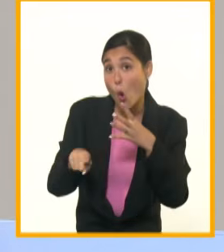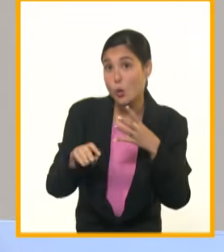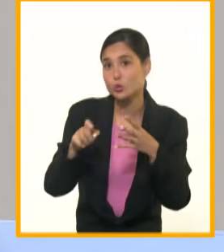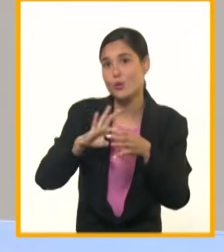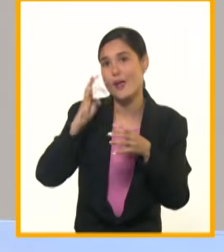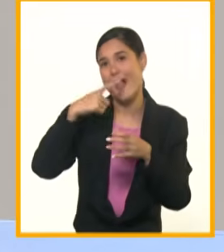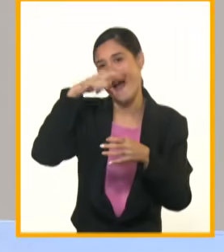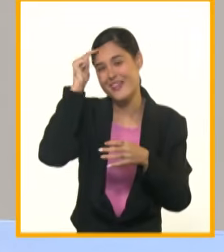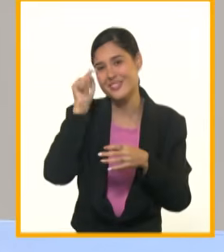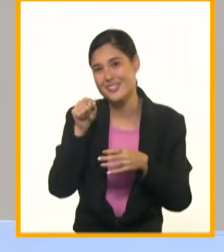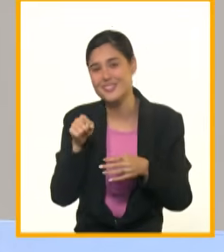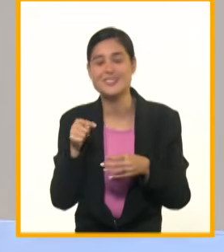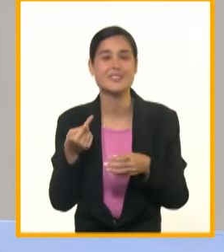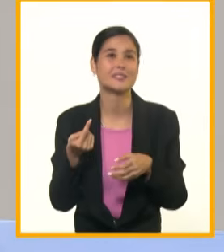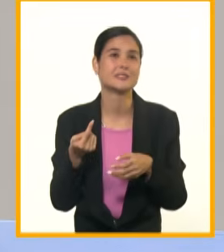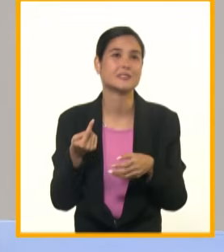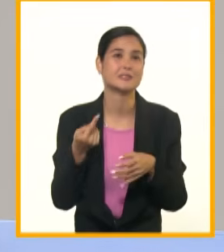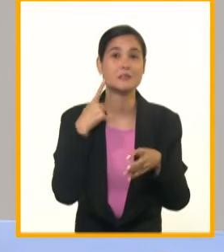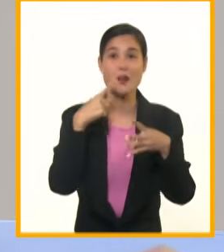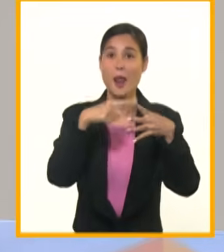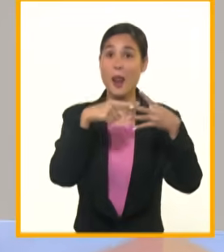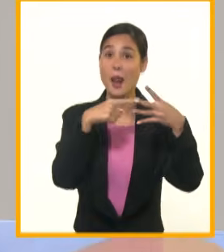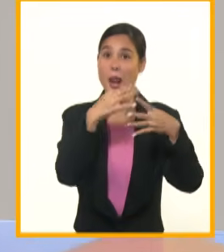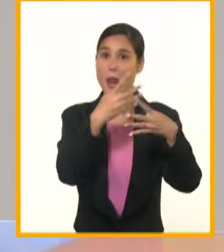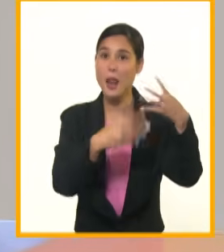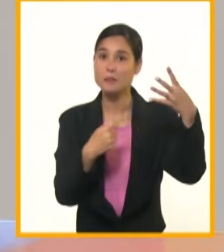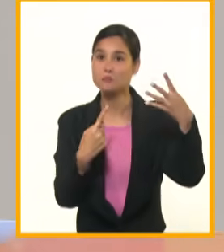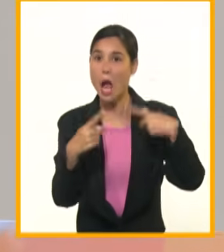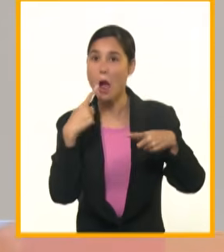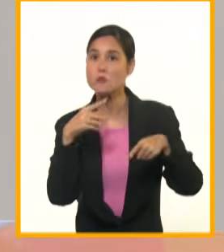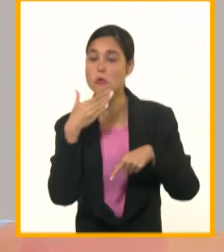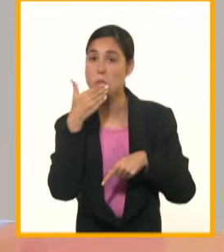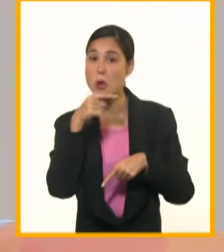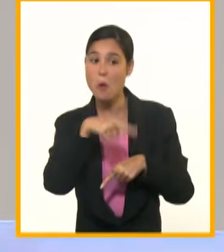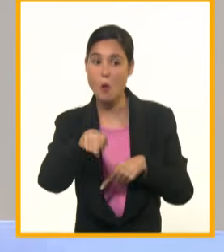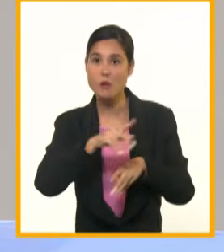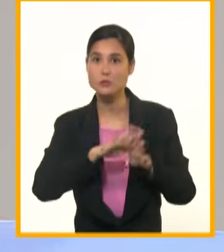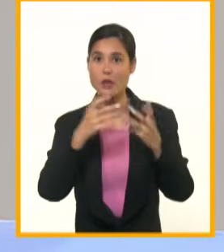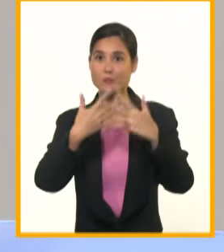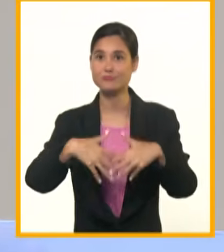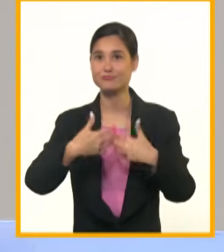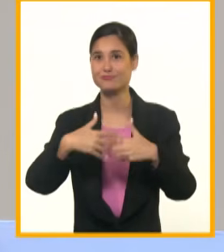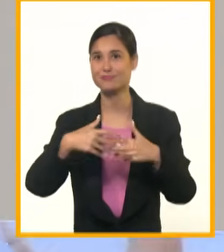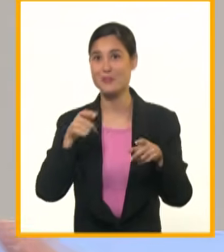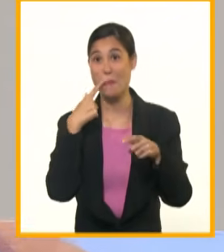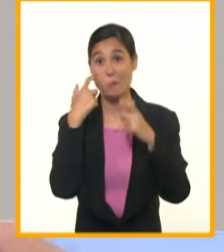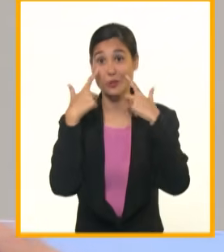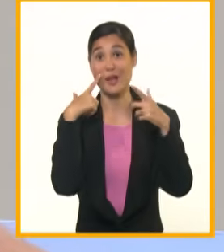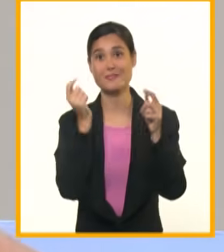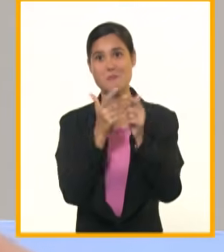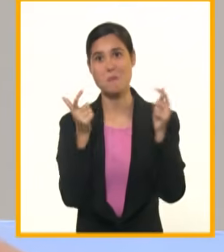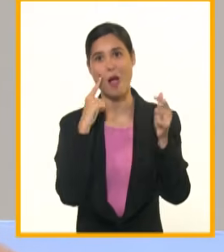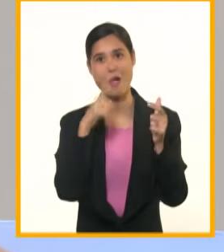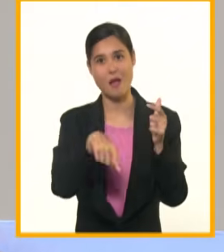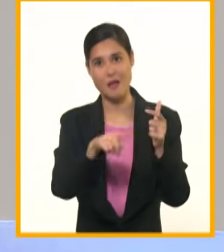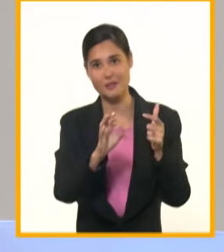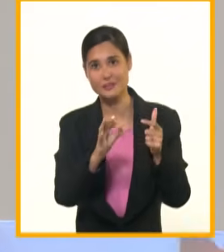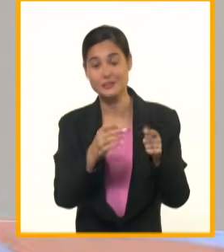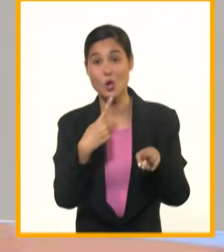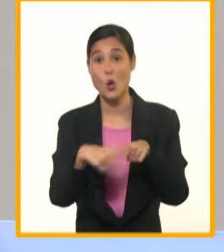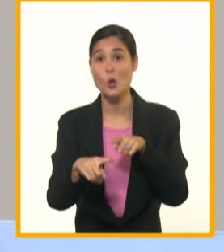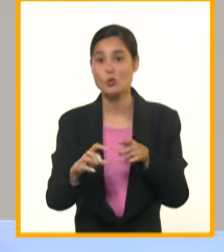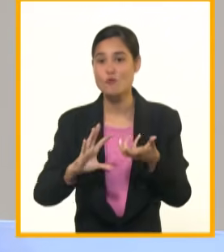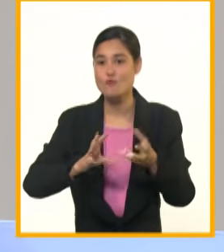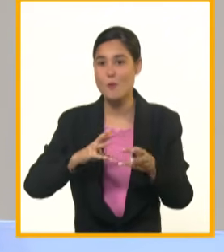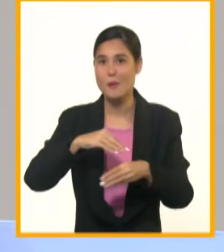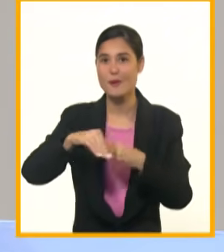punto de vista de la industria. No obstante a ello, hay muchas de estas industrias que ha habido, como dije, ir transformando su